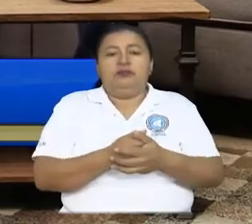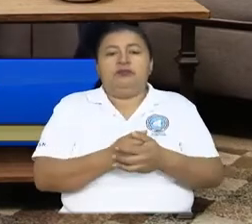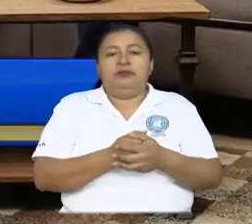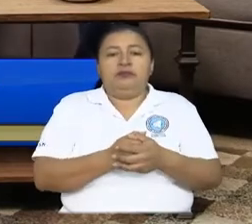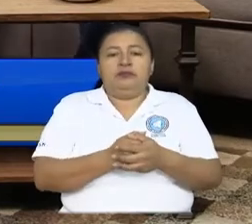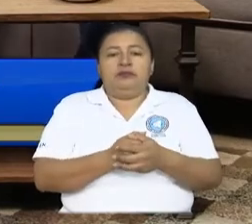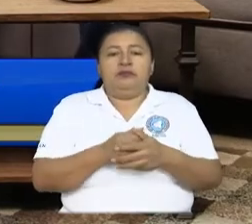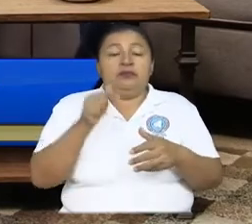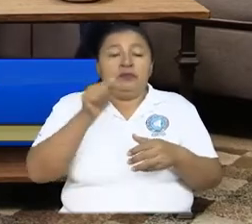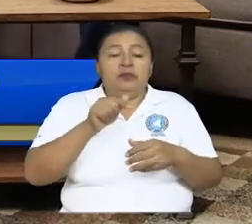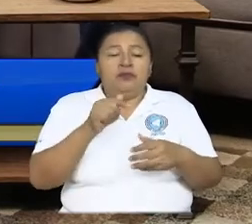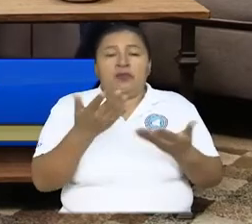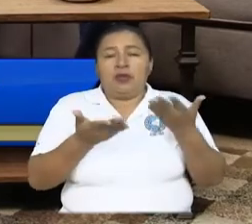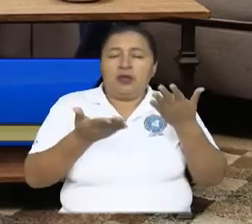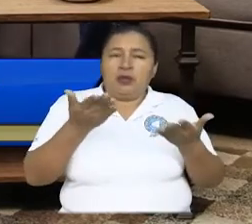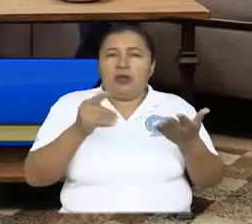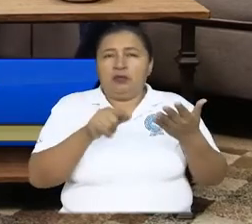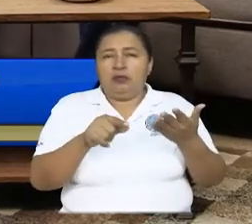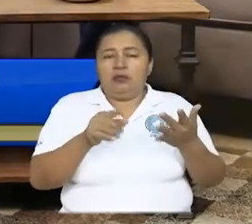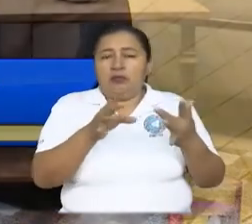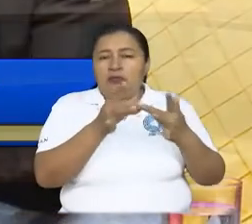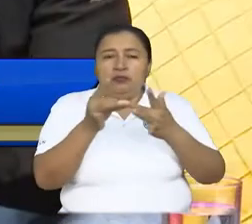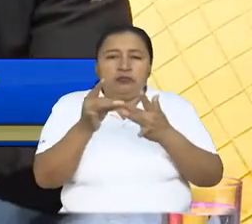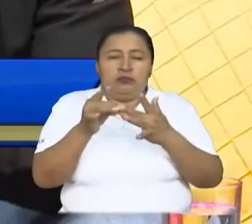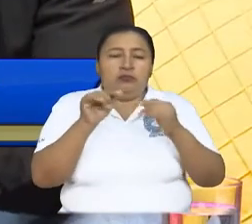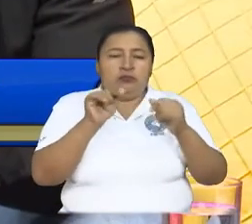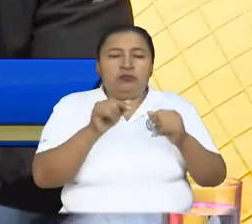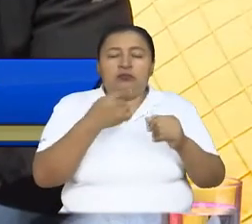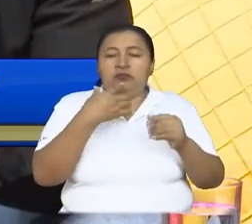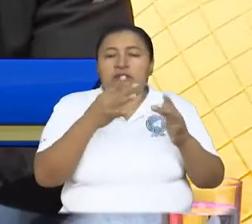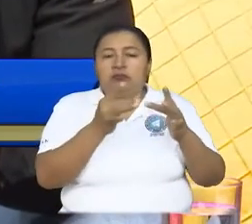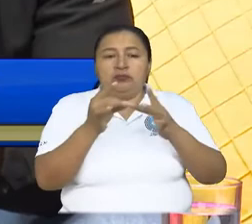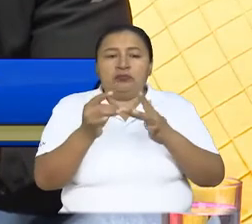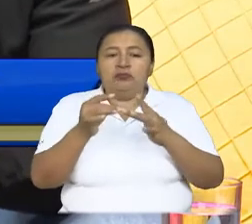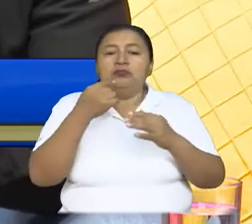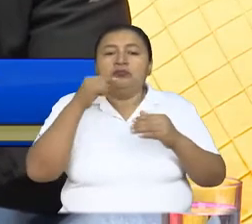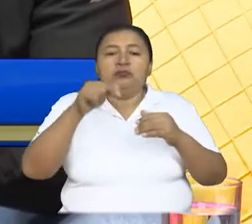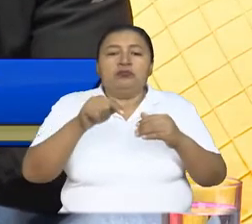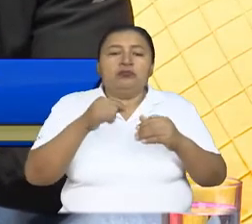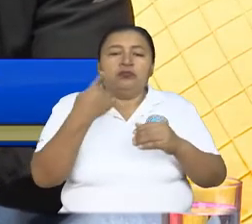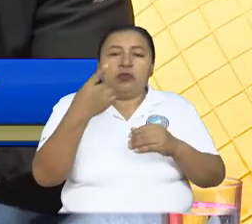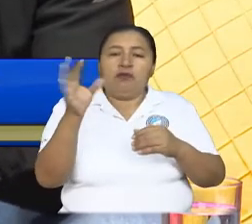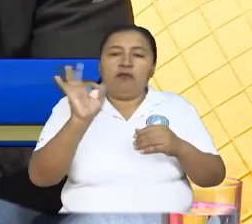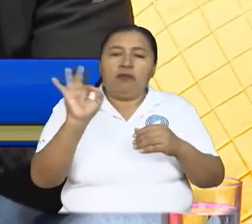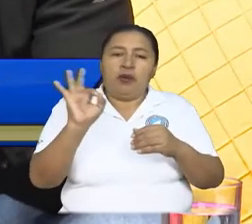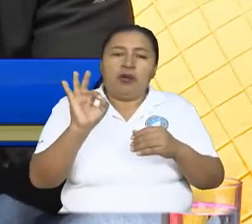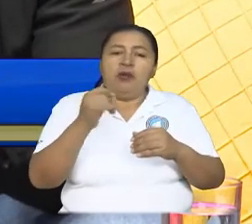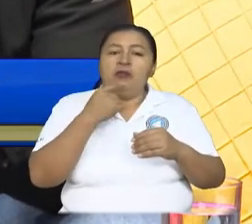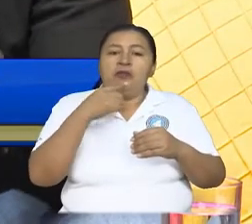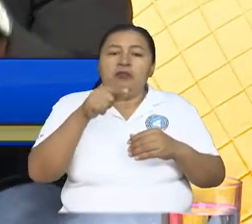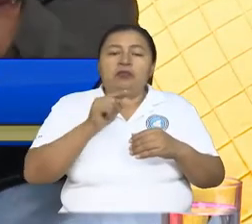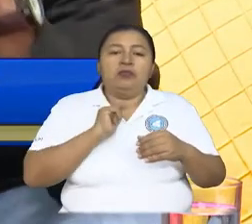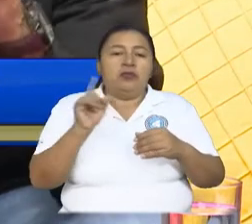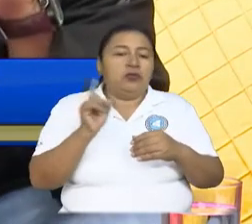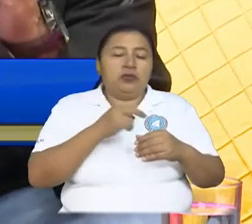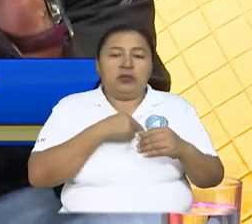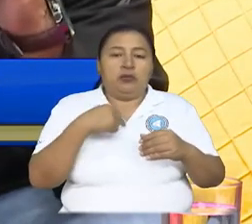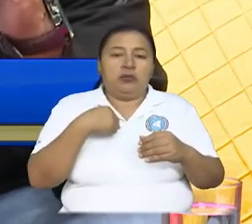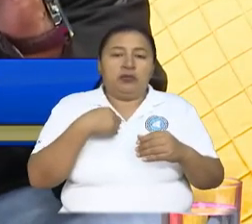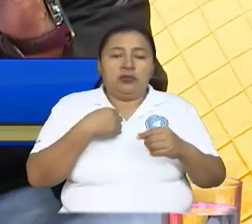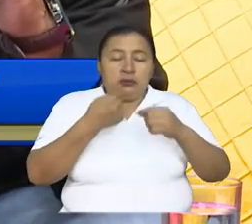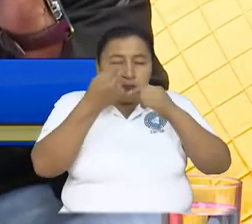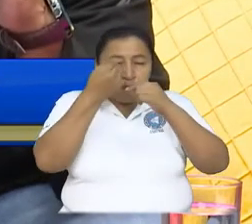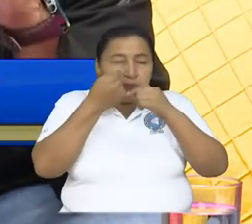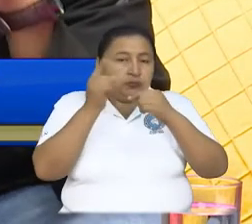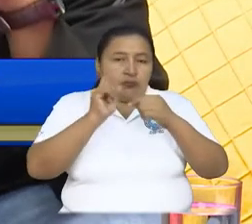es digamos muy muy particular articular en particular y es una porque no no es que vamos a operar al